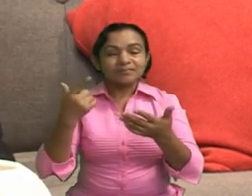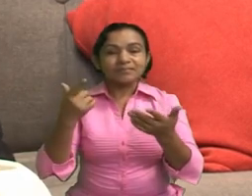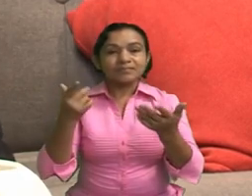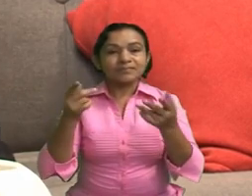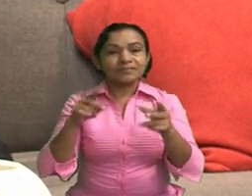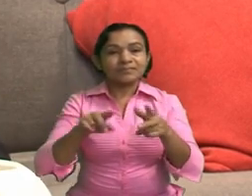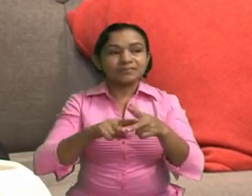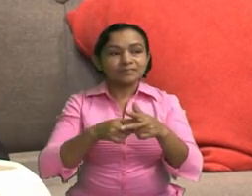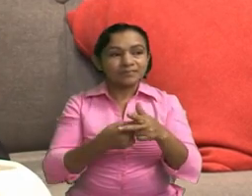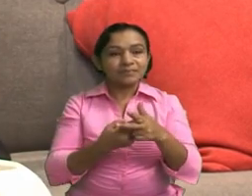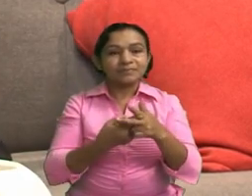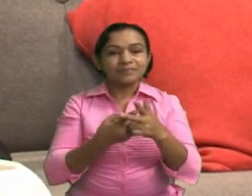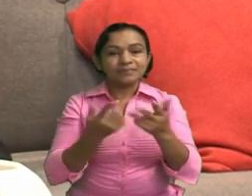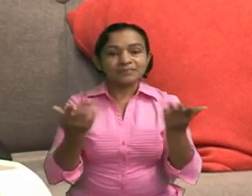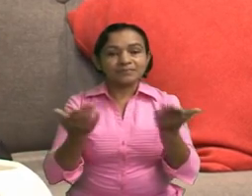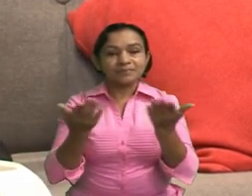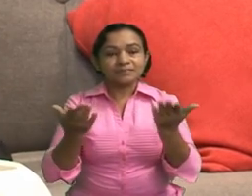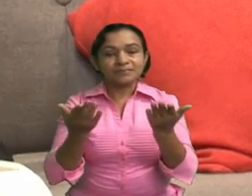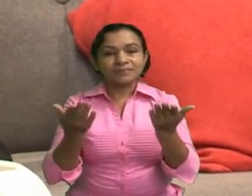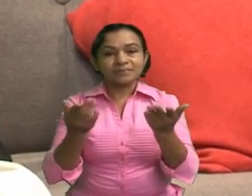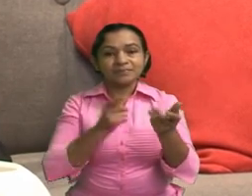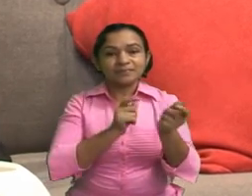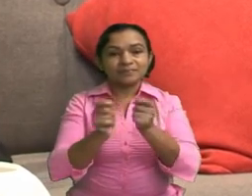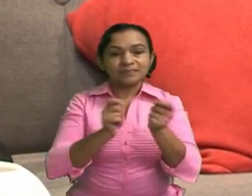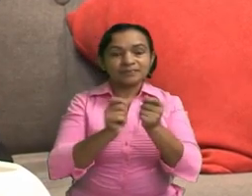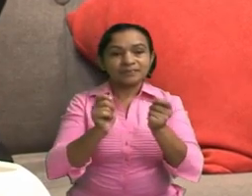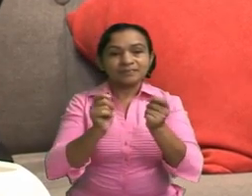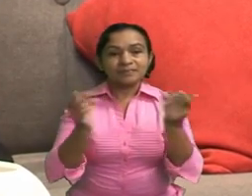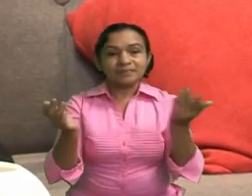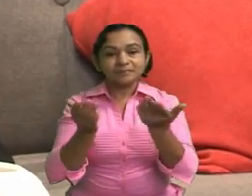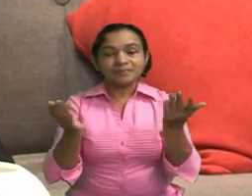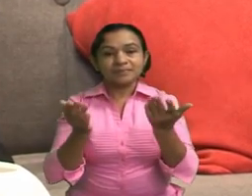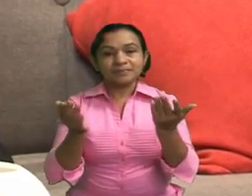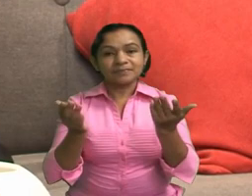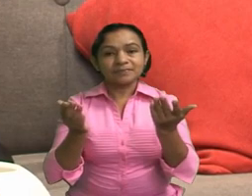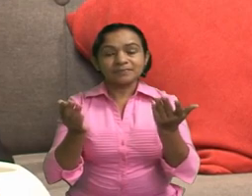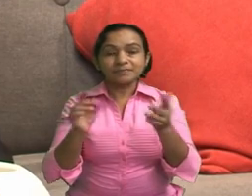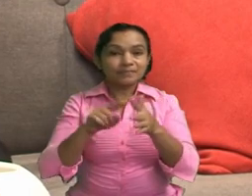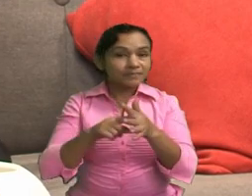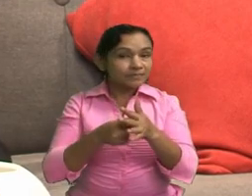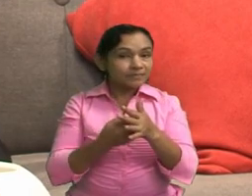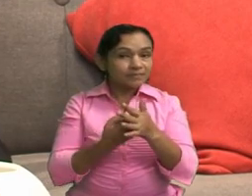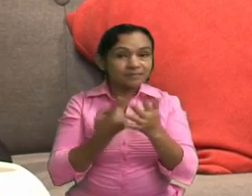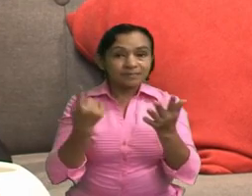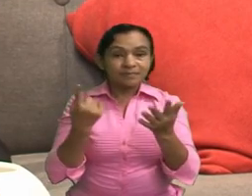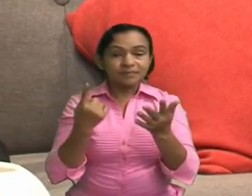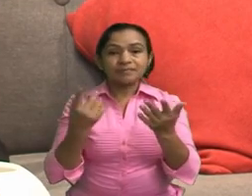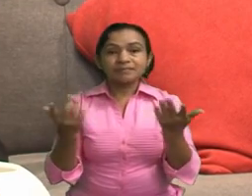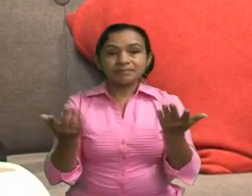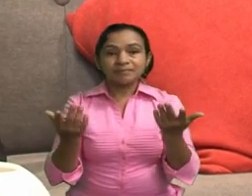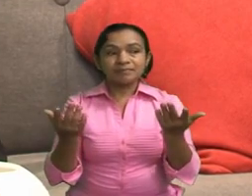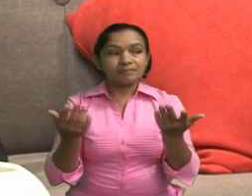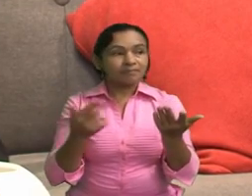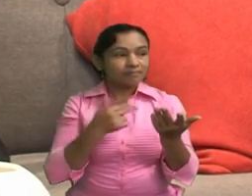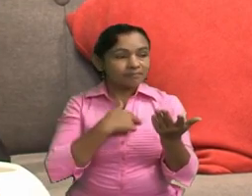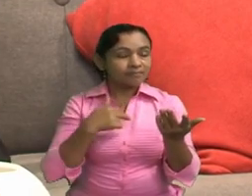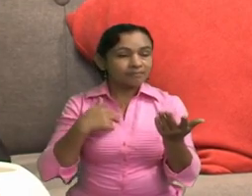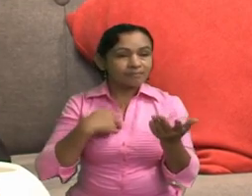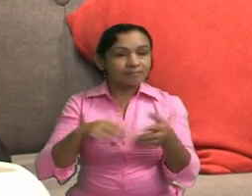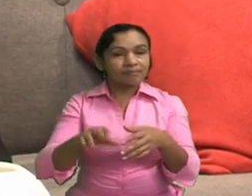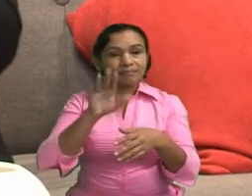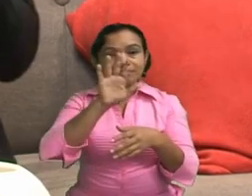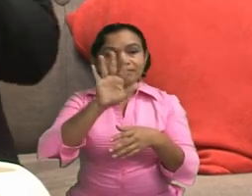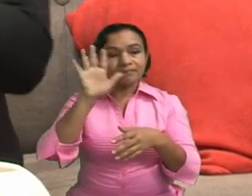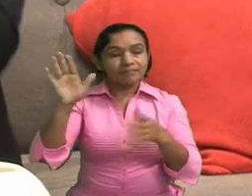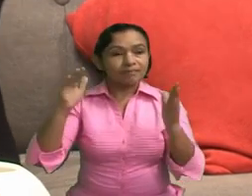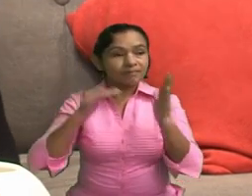que es hasta 55 millones de dólares, pero no es una iniciativa que ya te vamos a aprobar 55